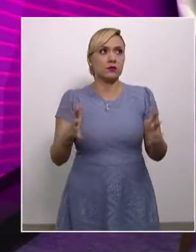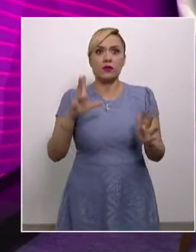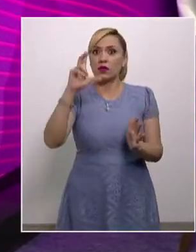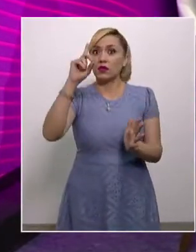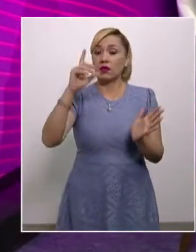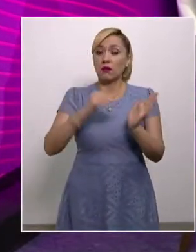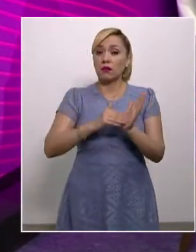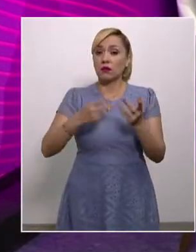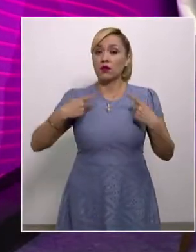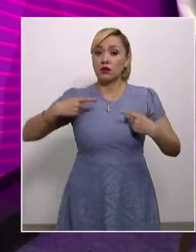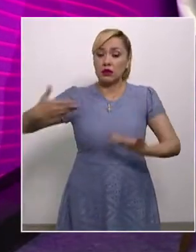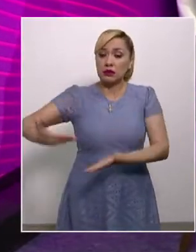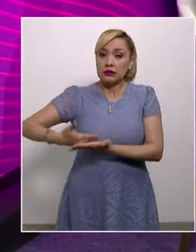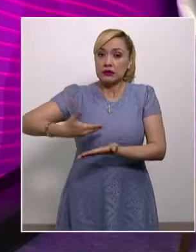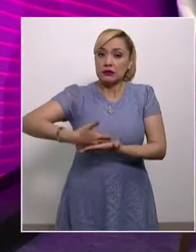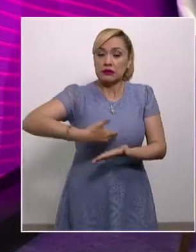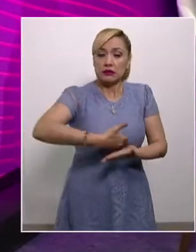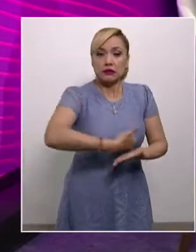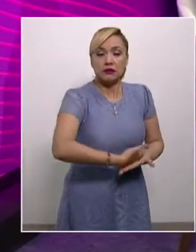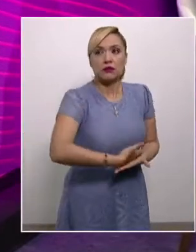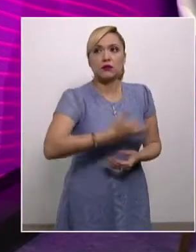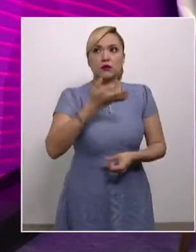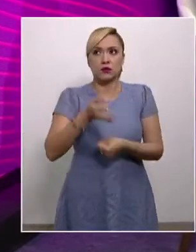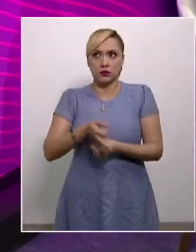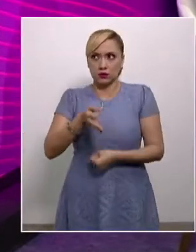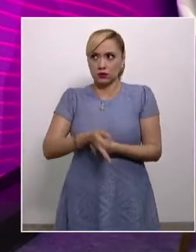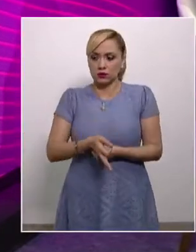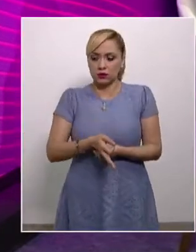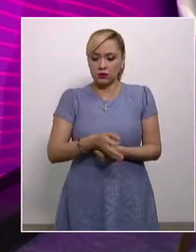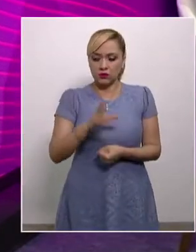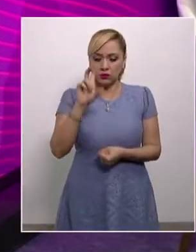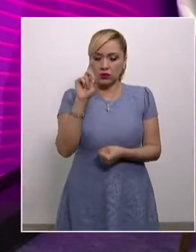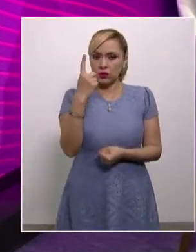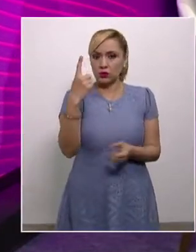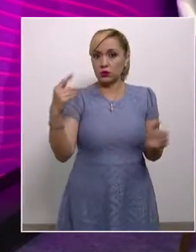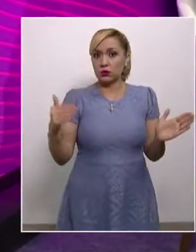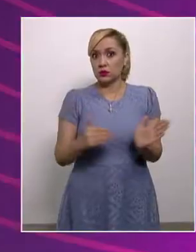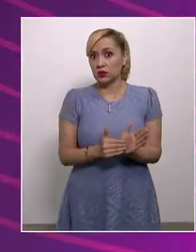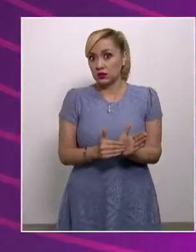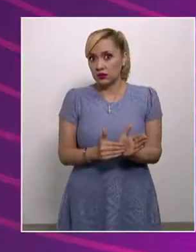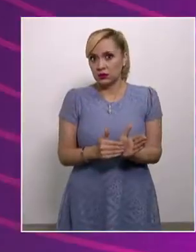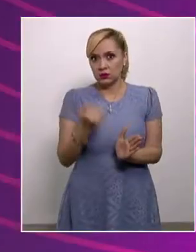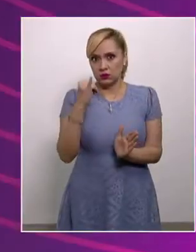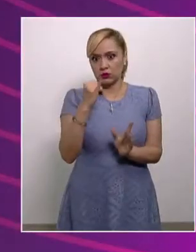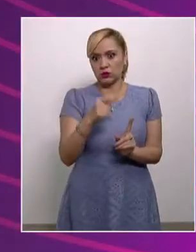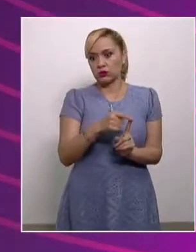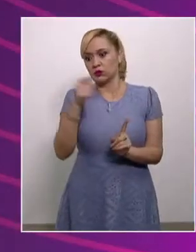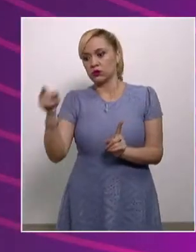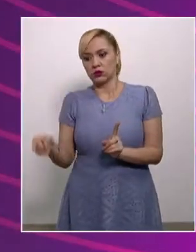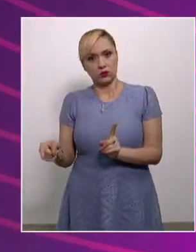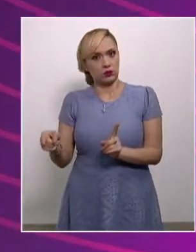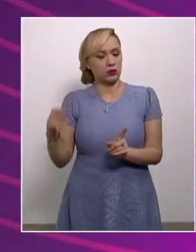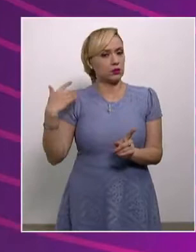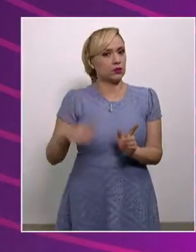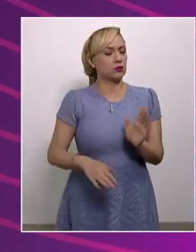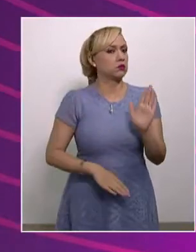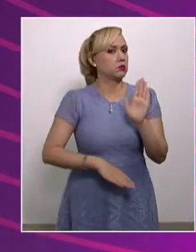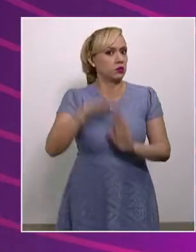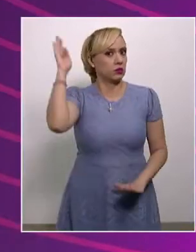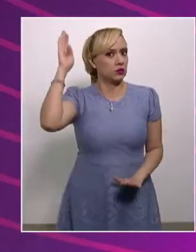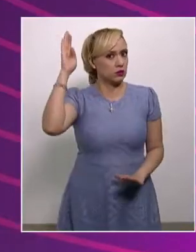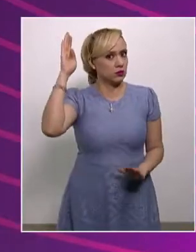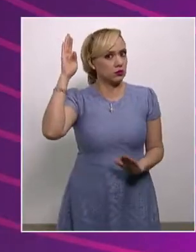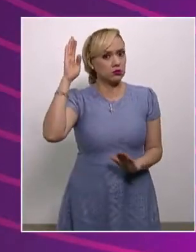30,000 solicitantes de asilo. Este año ya van más de 31,000, es decir, a junio, es decir, que ya rebasamos y con mucho,